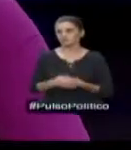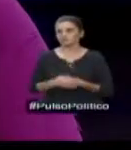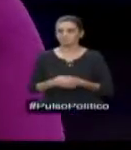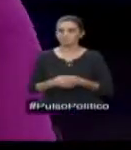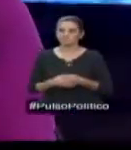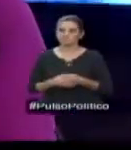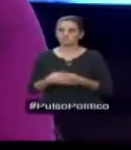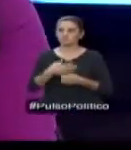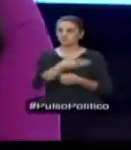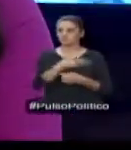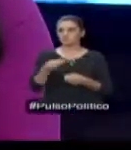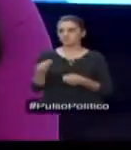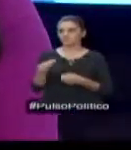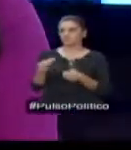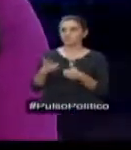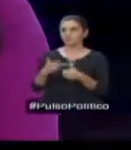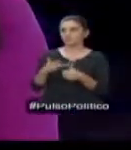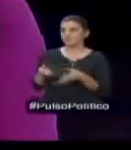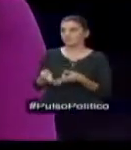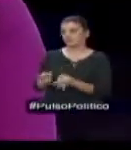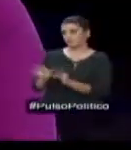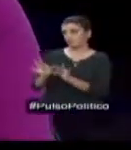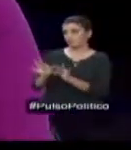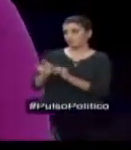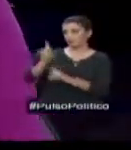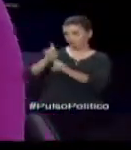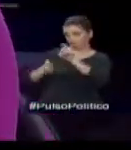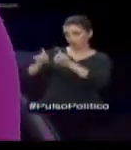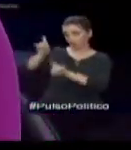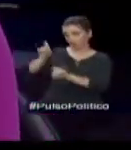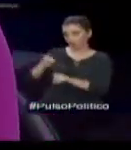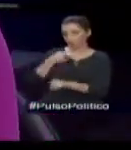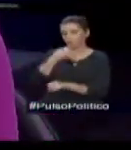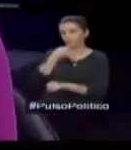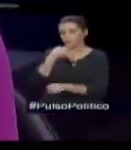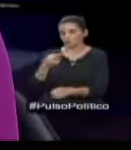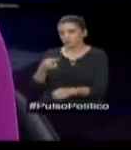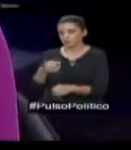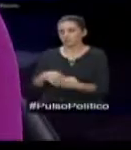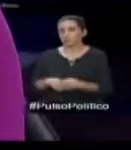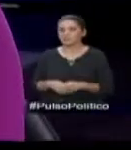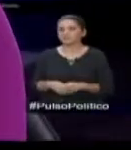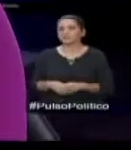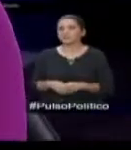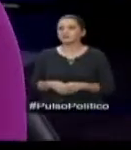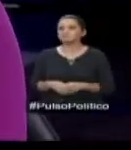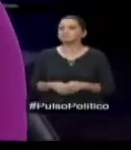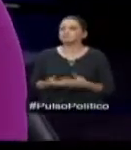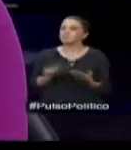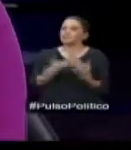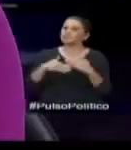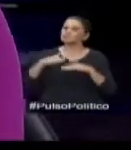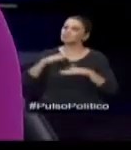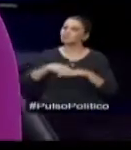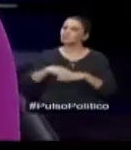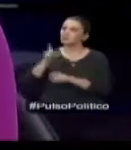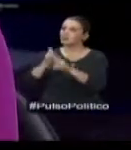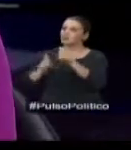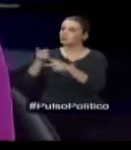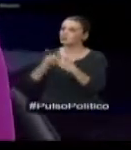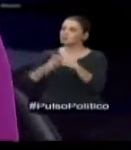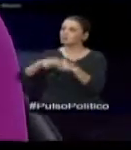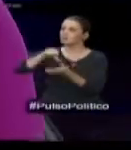y en la tercera forma por la cual se puede someter a una consulta popular es precisamente la consulta de